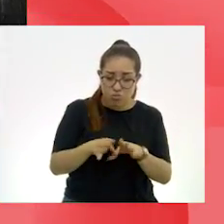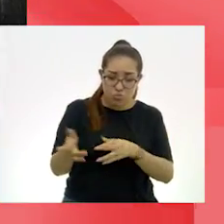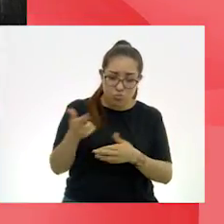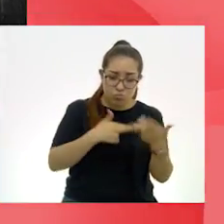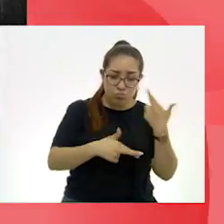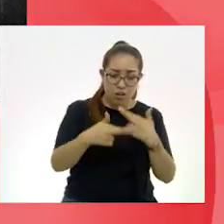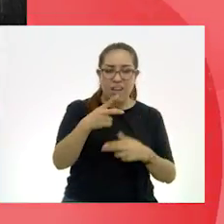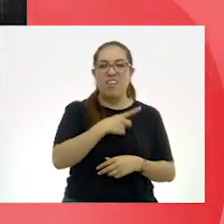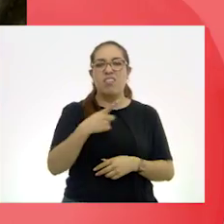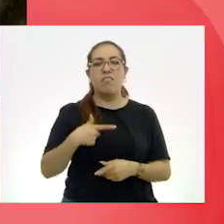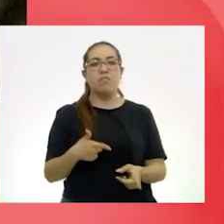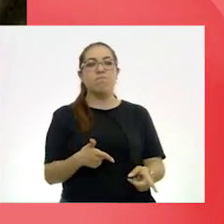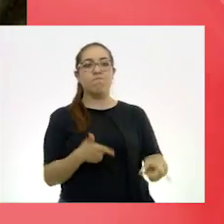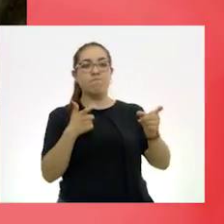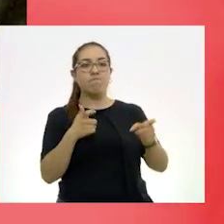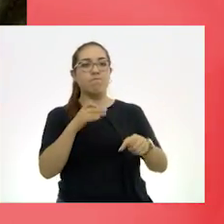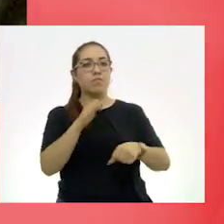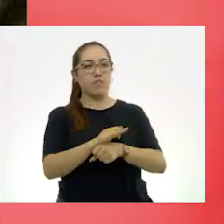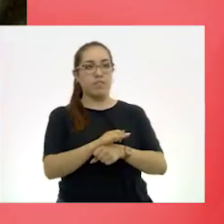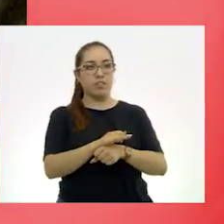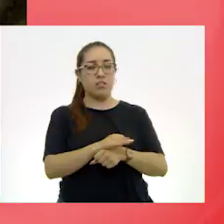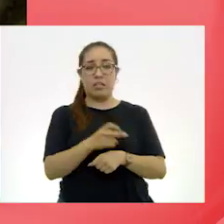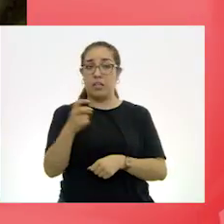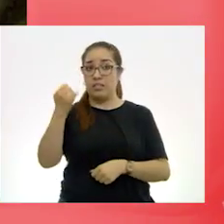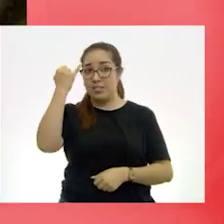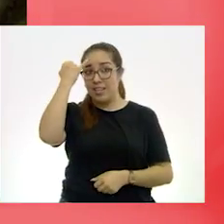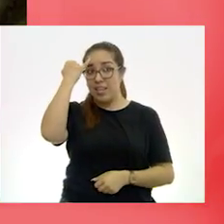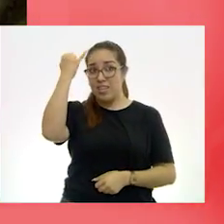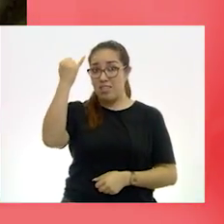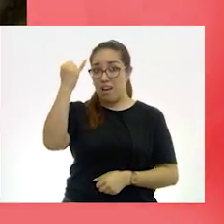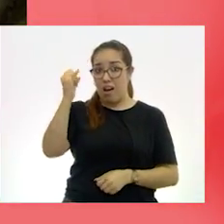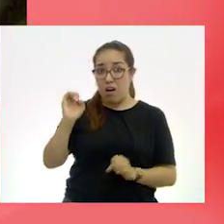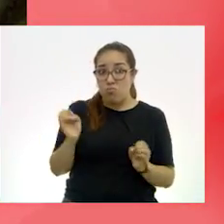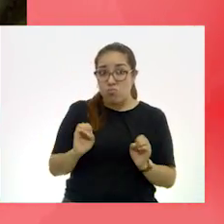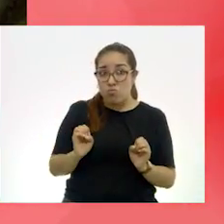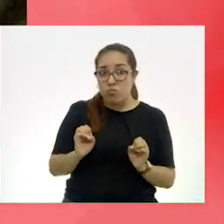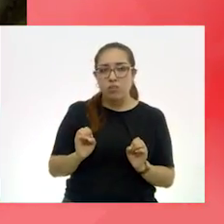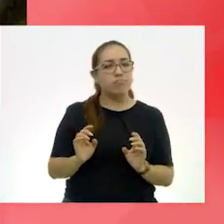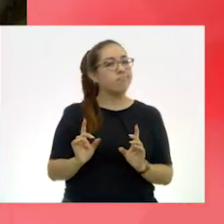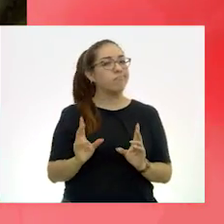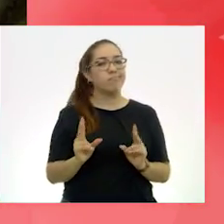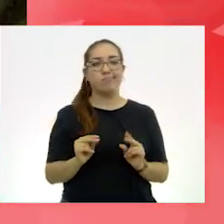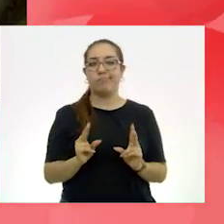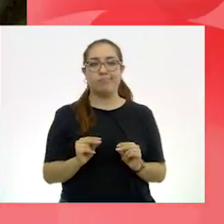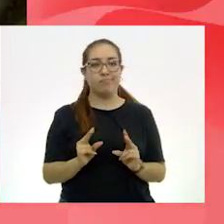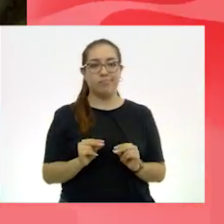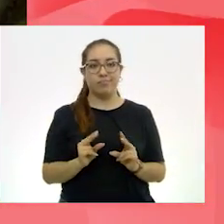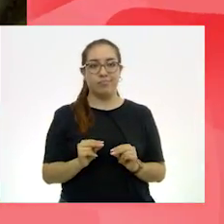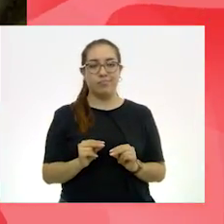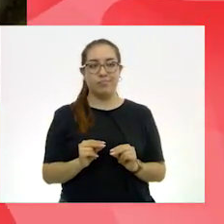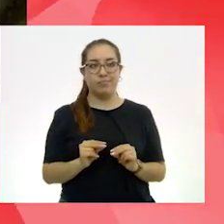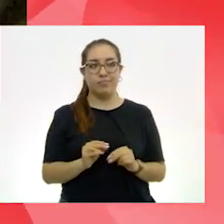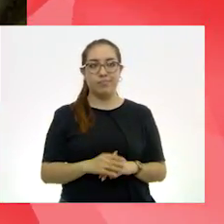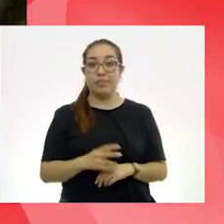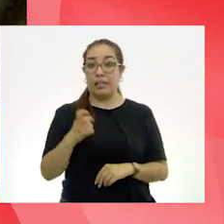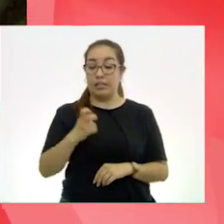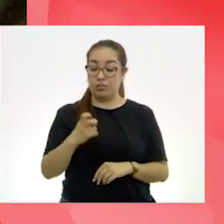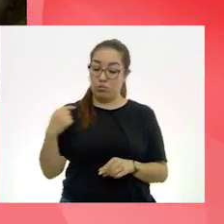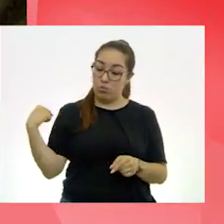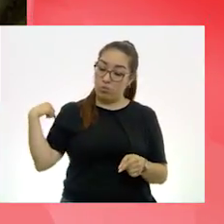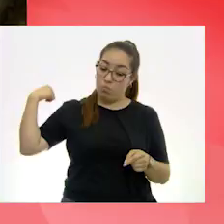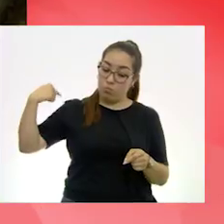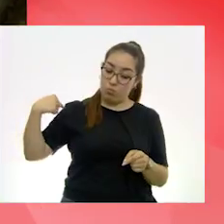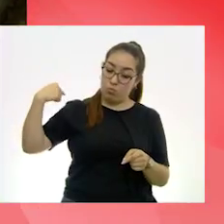armas en la mano? No fue una ocurrencia, fue producto de la experiencia de la